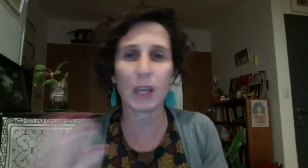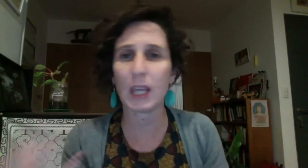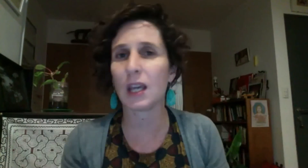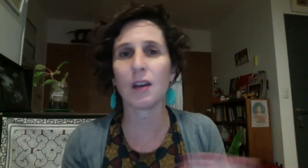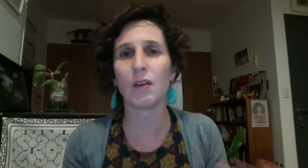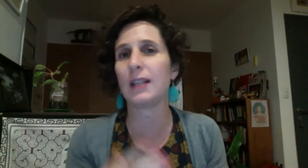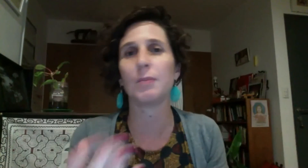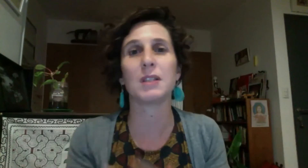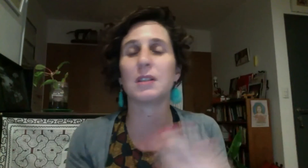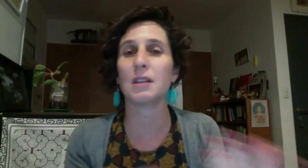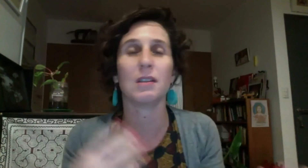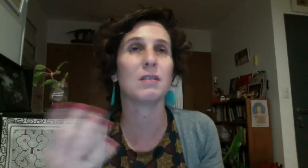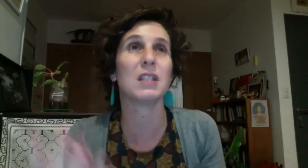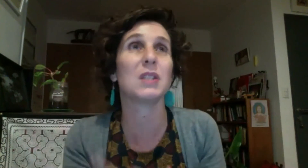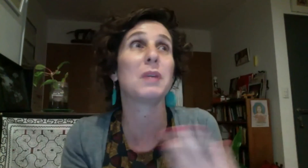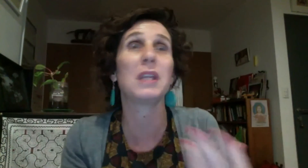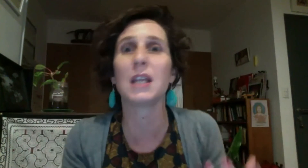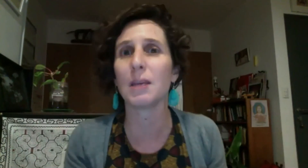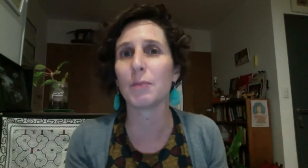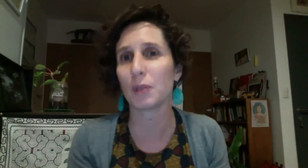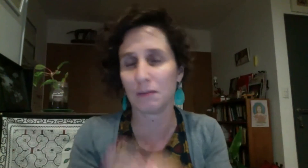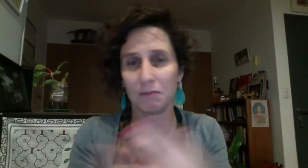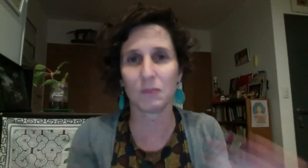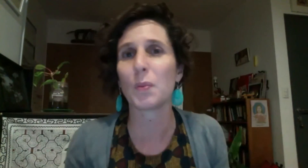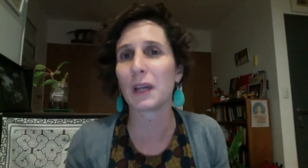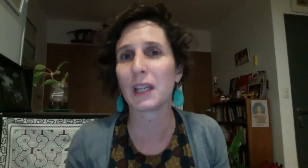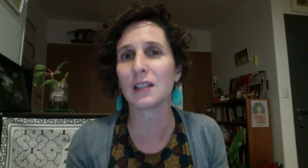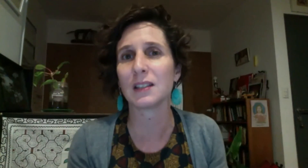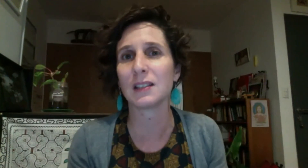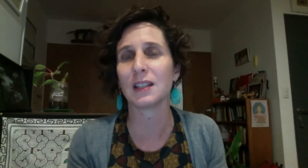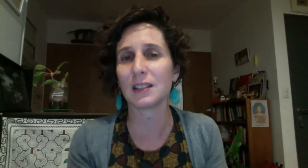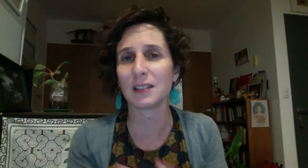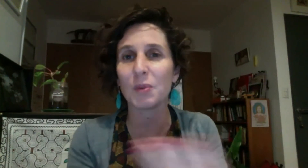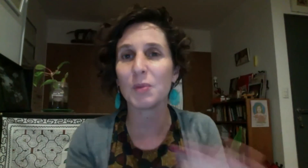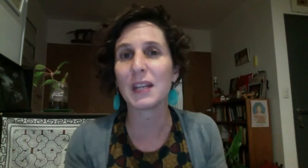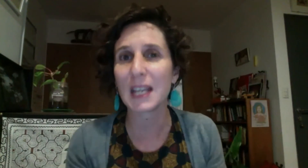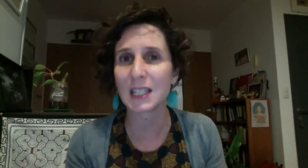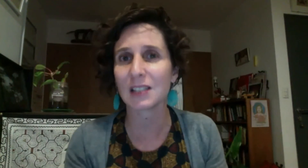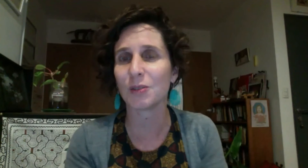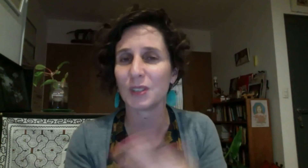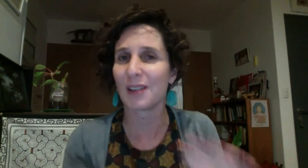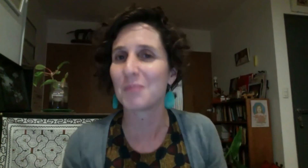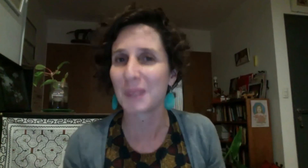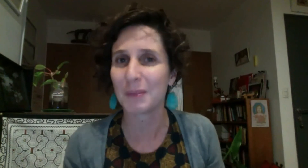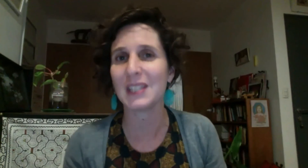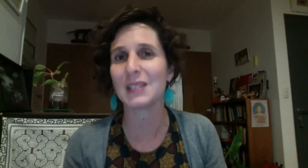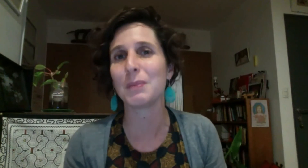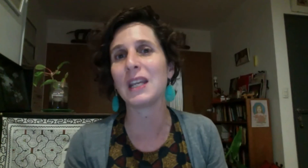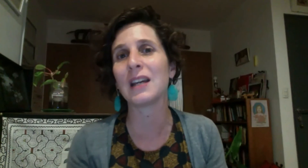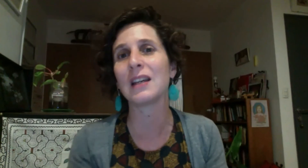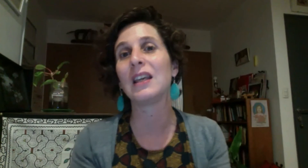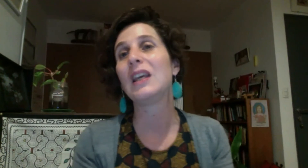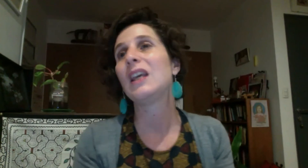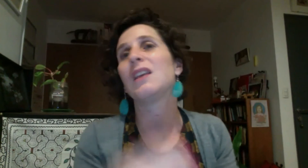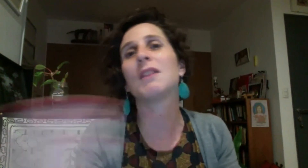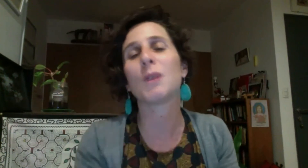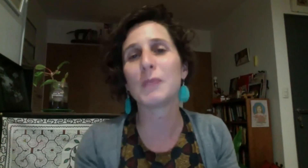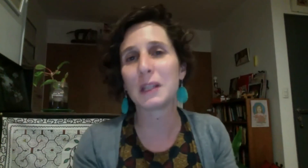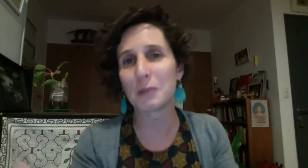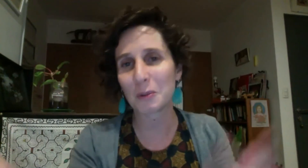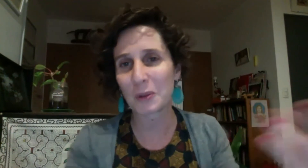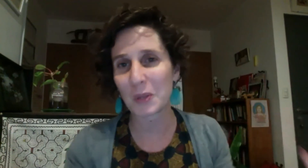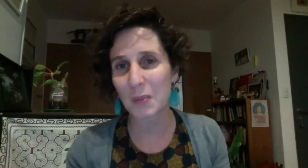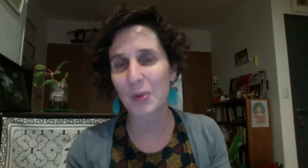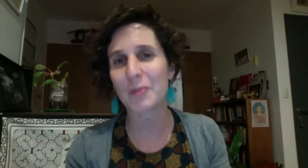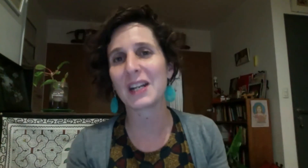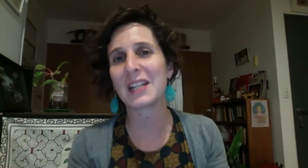o ella, él también se inspire, porque son páginas que están muy bien hechas, entonces también inspiran, y eventualmente, bueno,